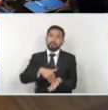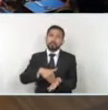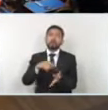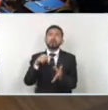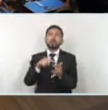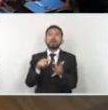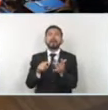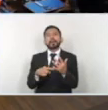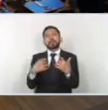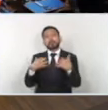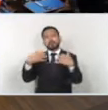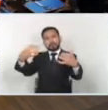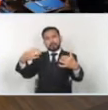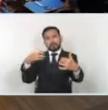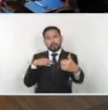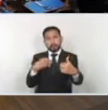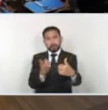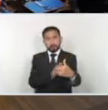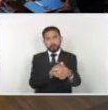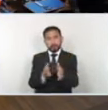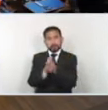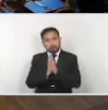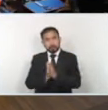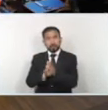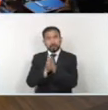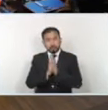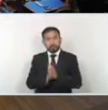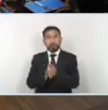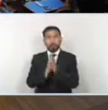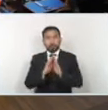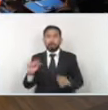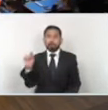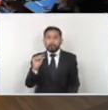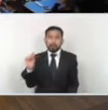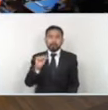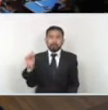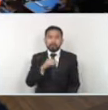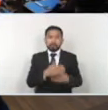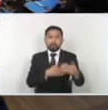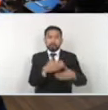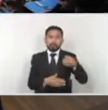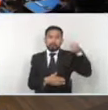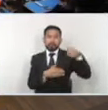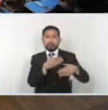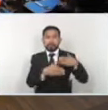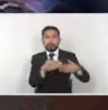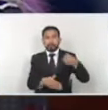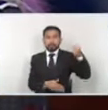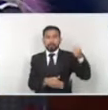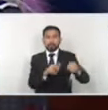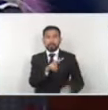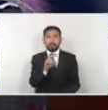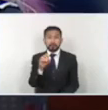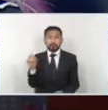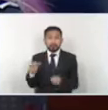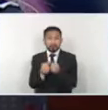¿cuántas plenarias vamos a seguir solicitando préstamos con dispensa de trámite? 200